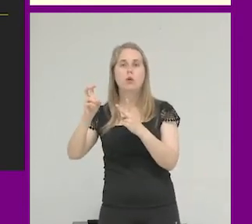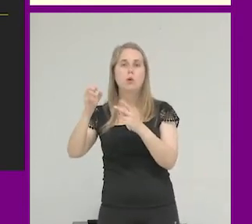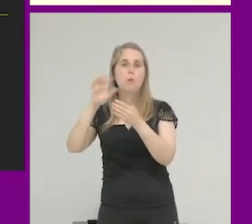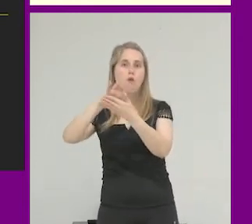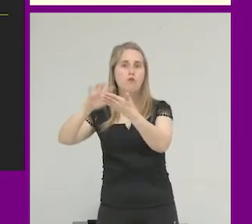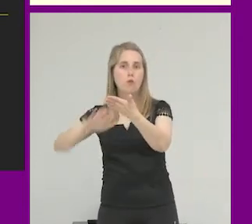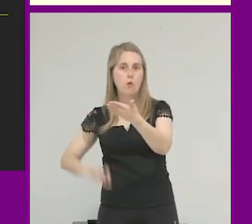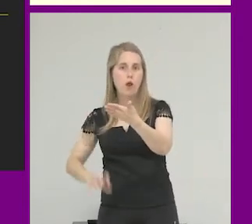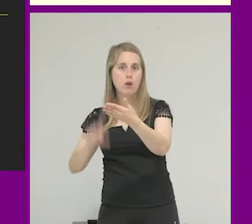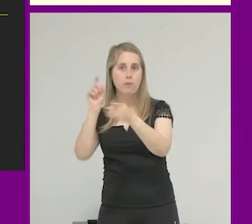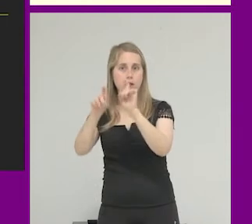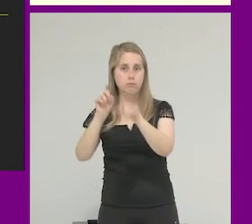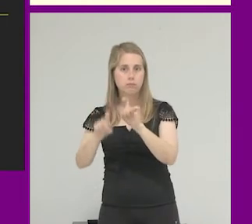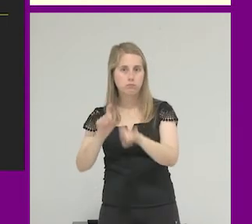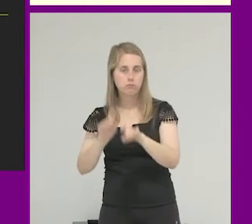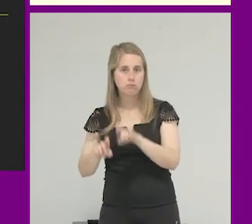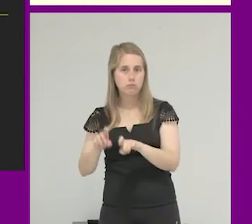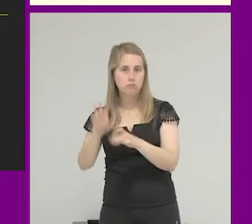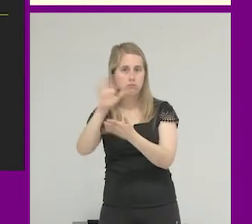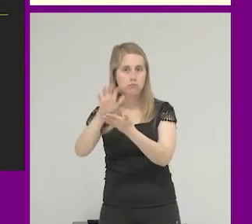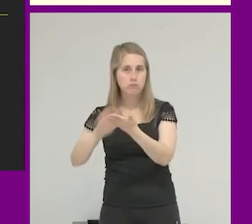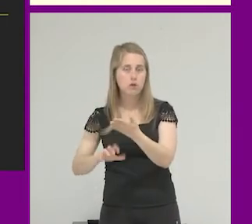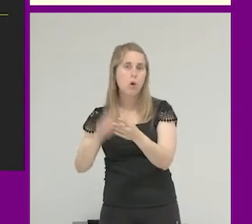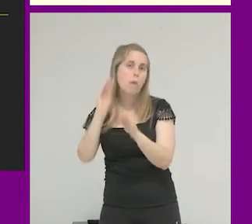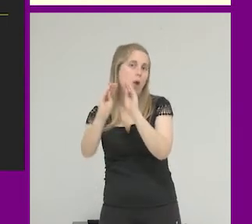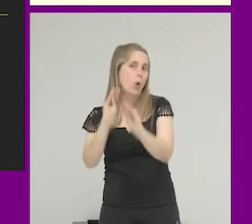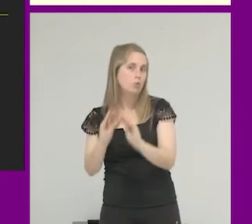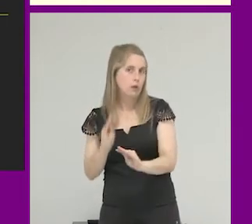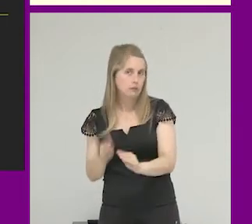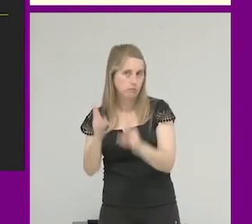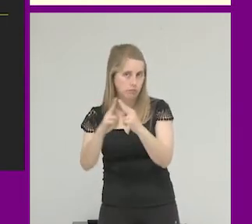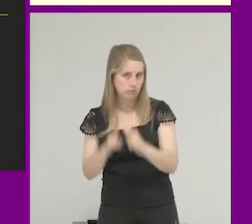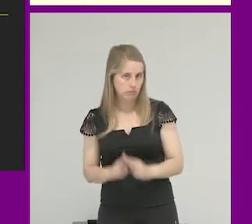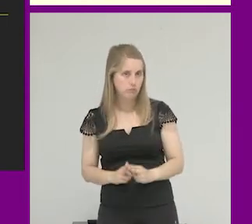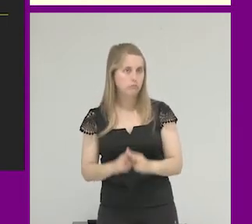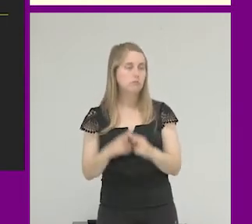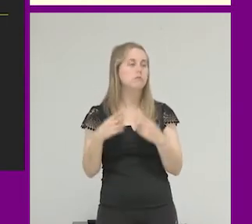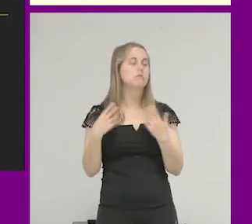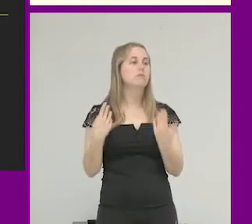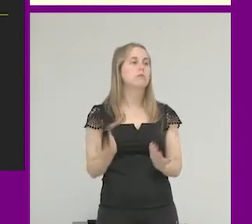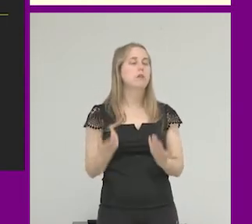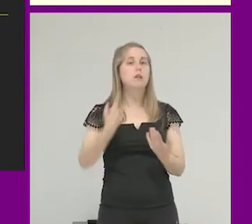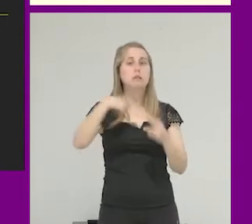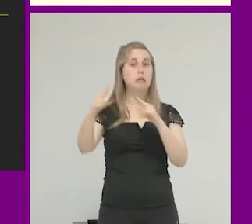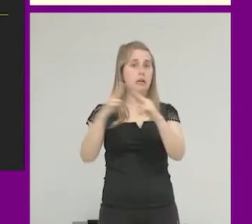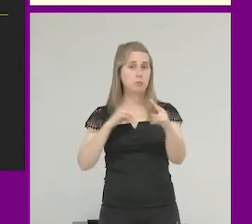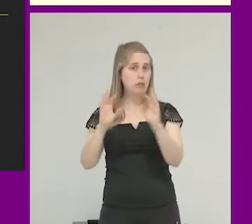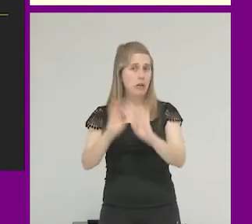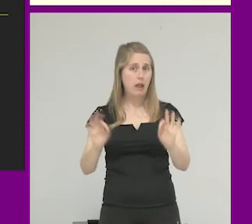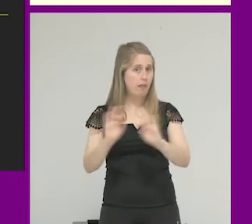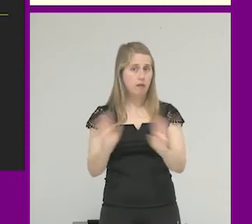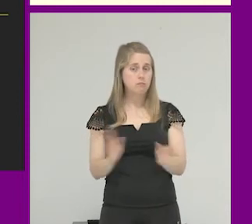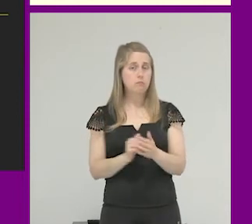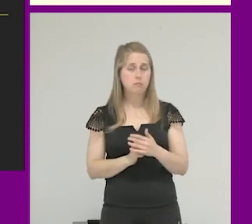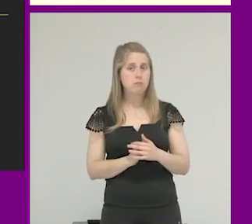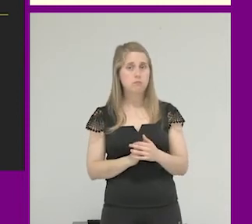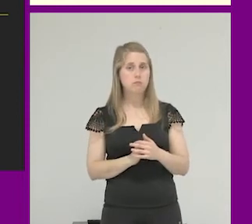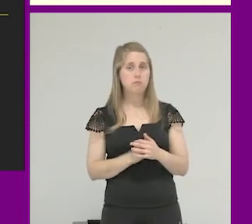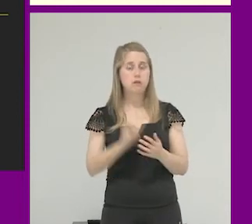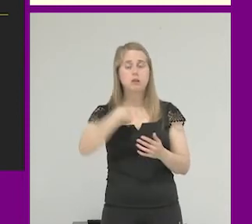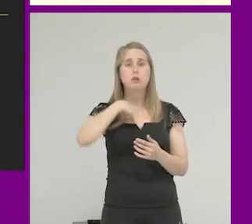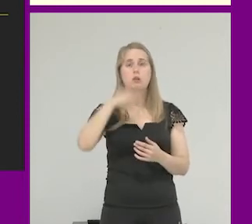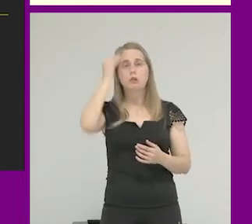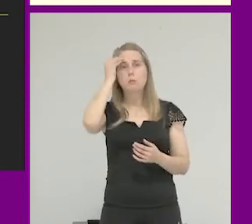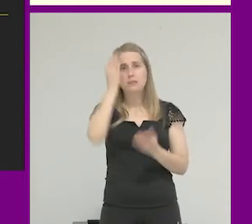formulario bat betetzea galdera batzuekin. Orduan, ez genuen erantzunik jaso eta erabaki